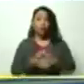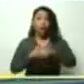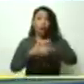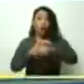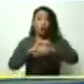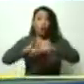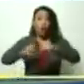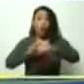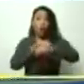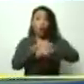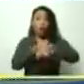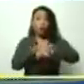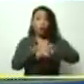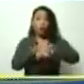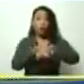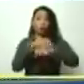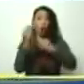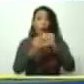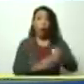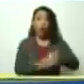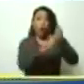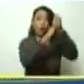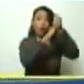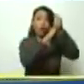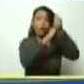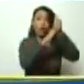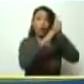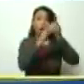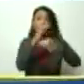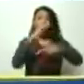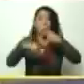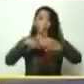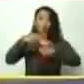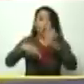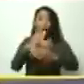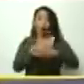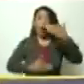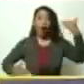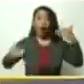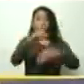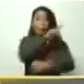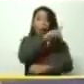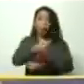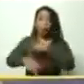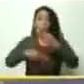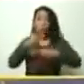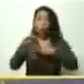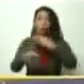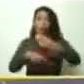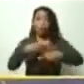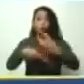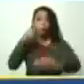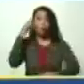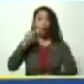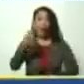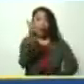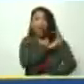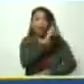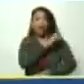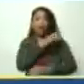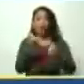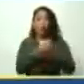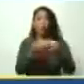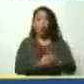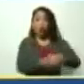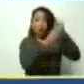Rodríguez como líder revolucionario y miembro del alto mando político de la revolución bolivariana jefe de la delegación